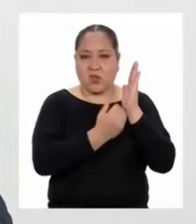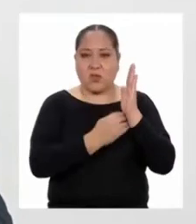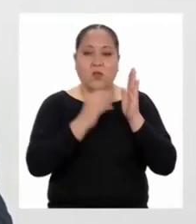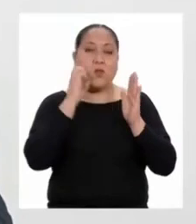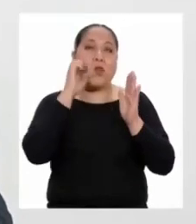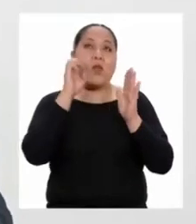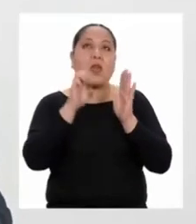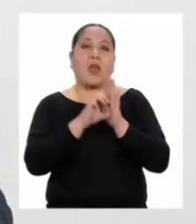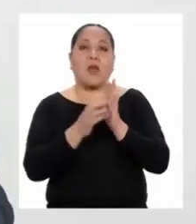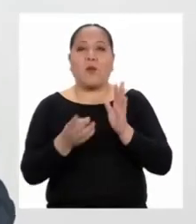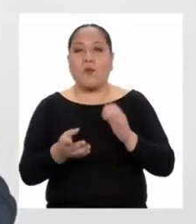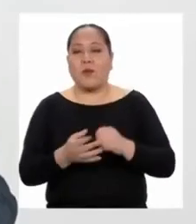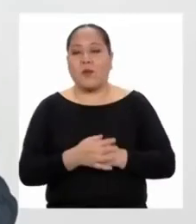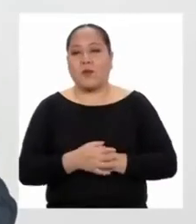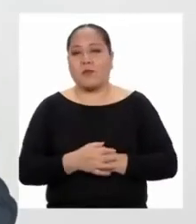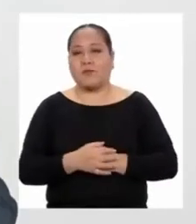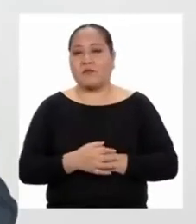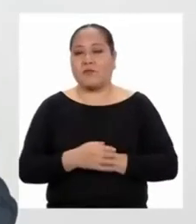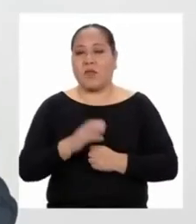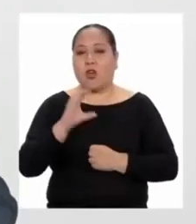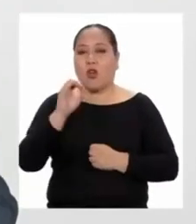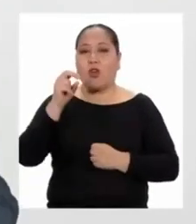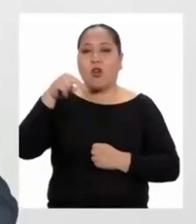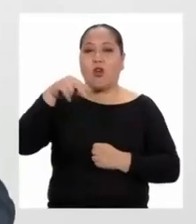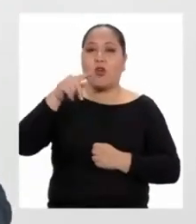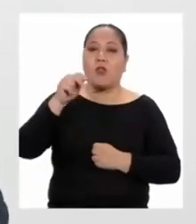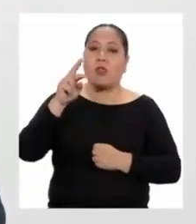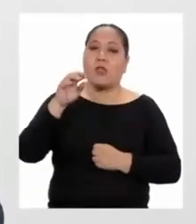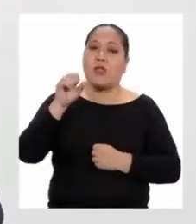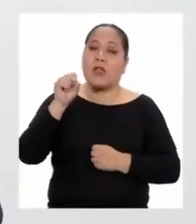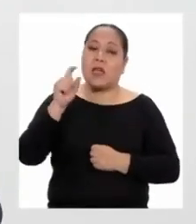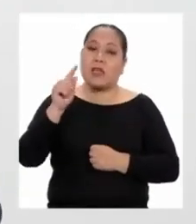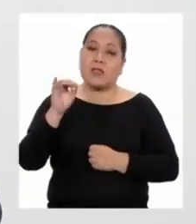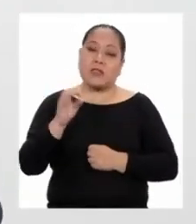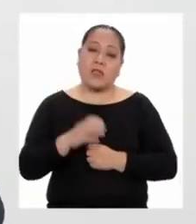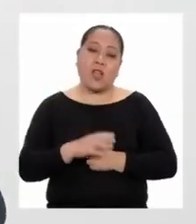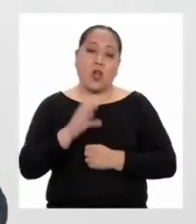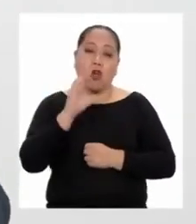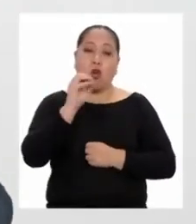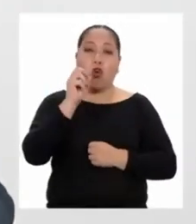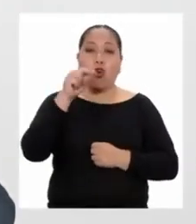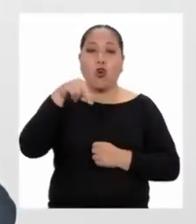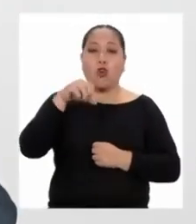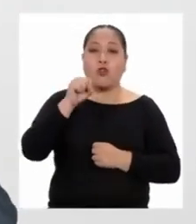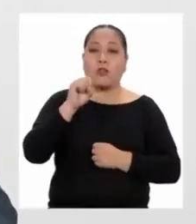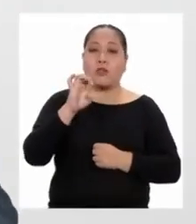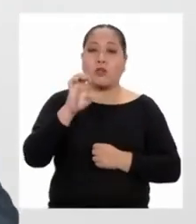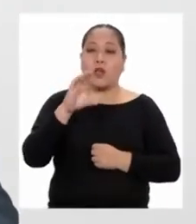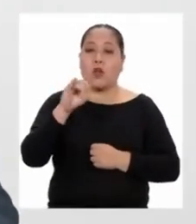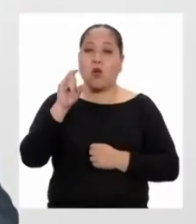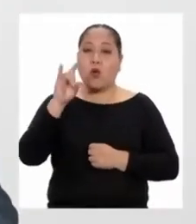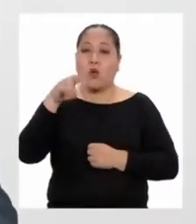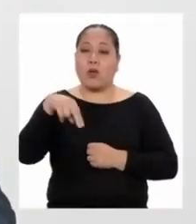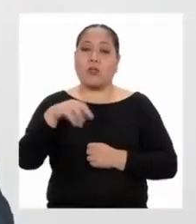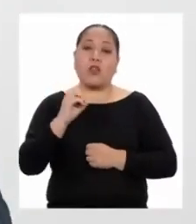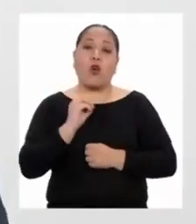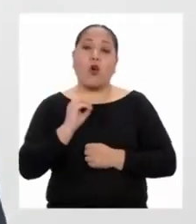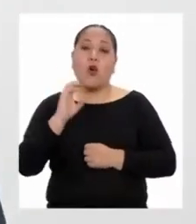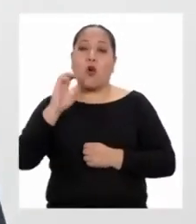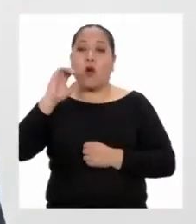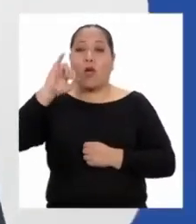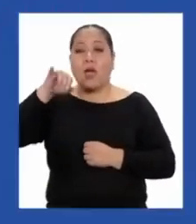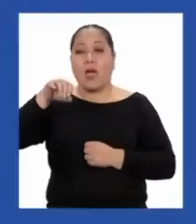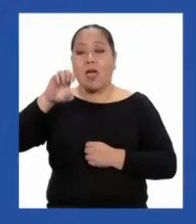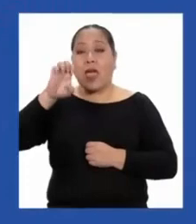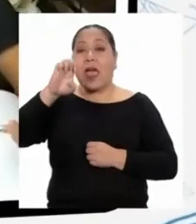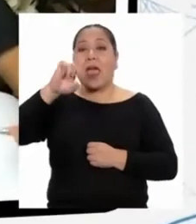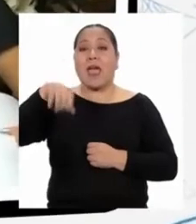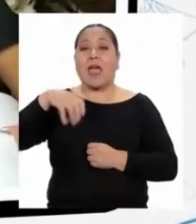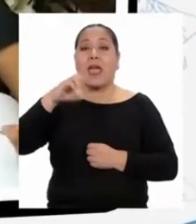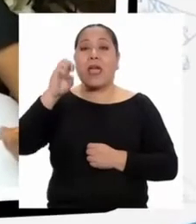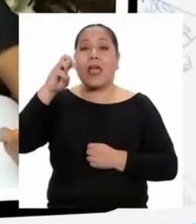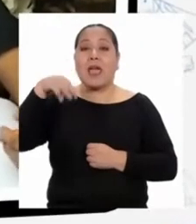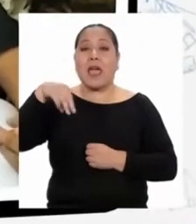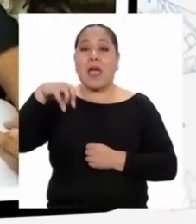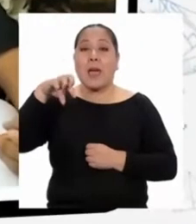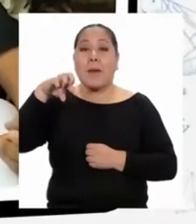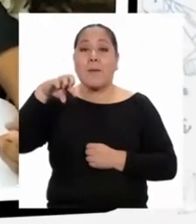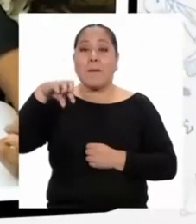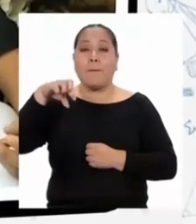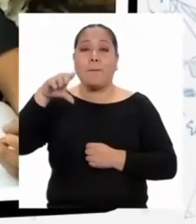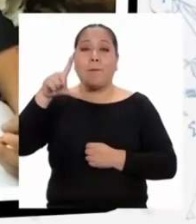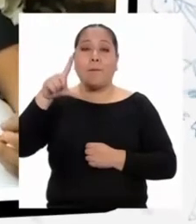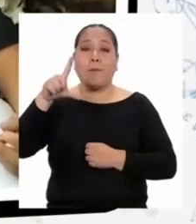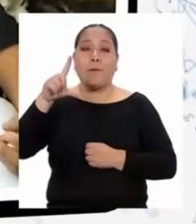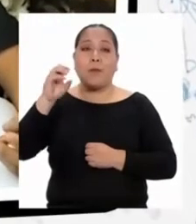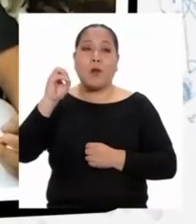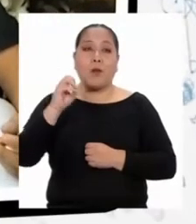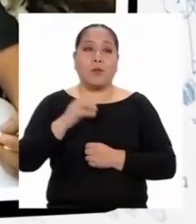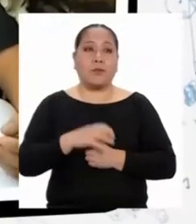Por ejemplo, de contraste, de consecuencia o de ejemplificación, entre otras. Hola,